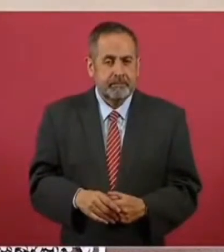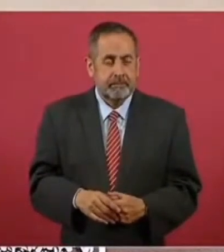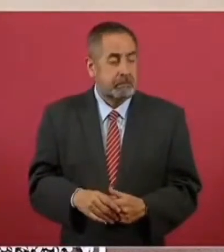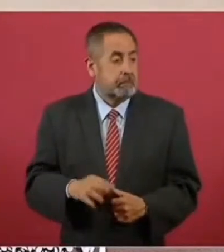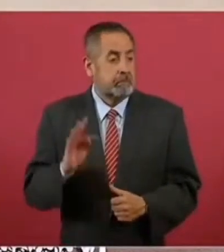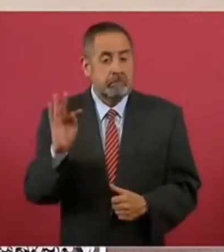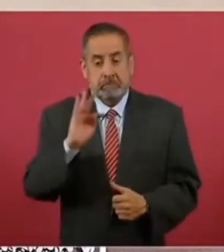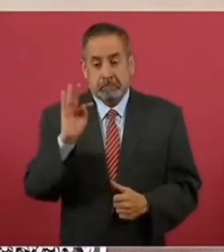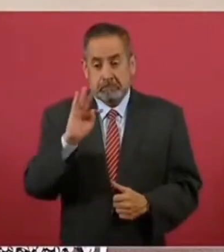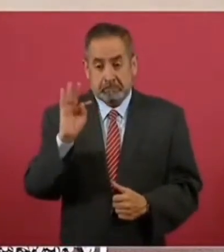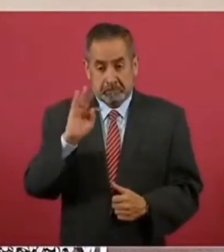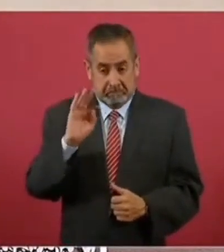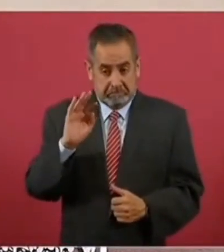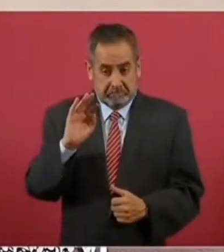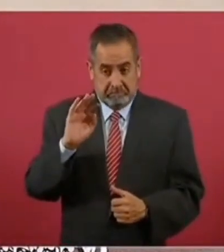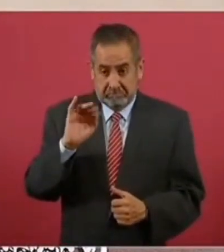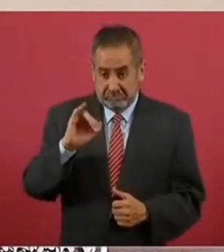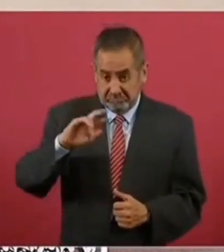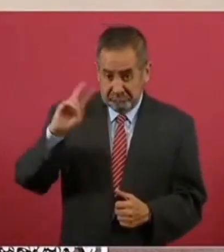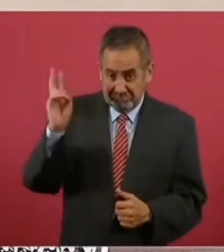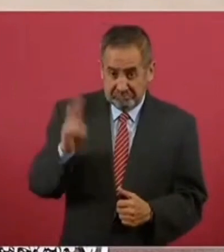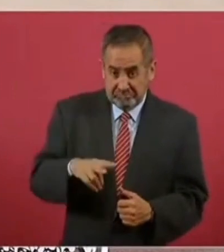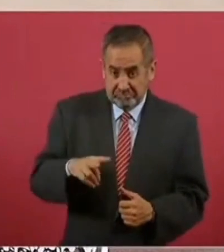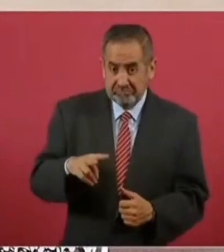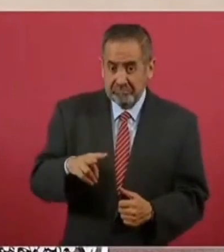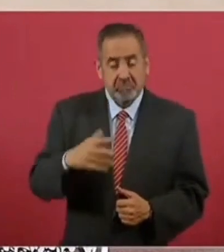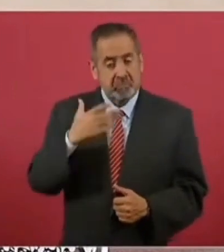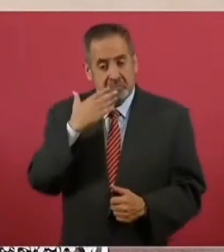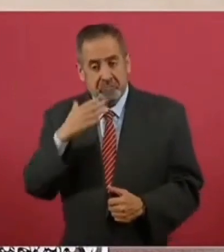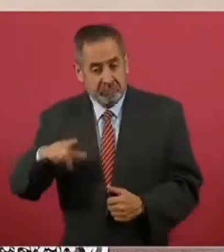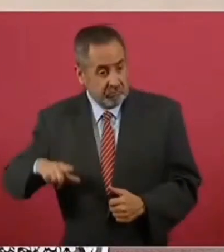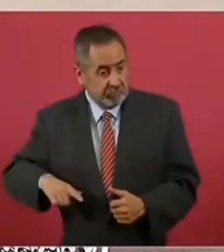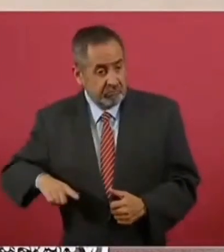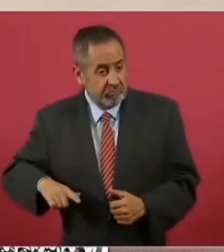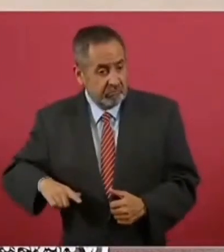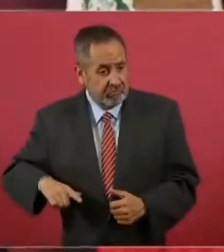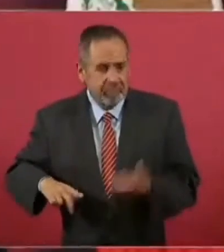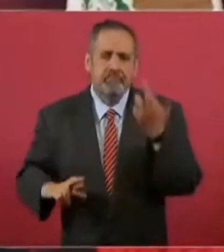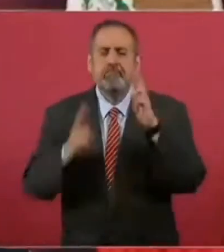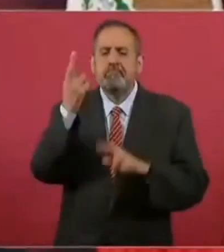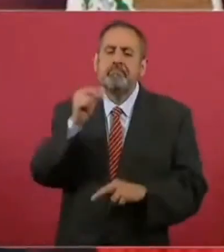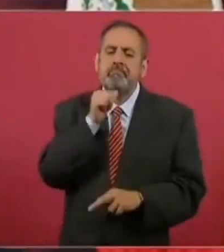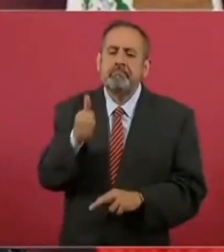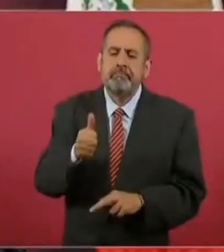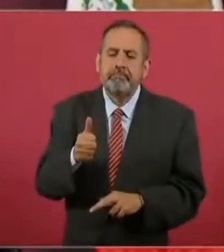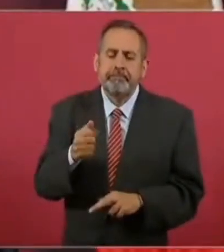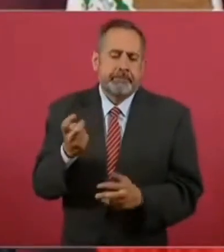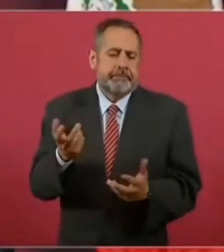sido así, no hubiese habido una revolución.